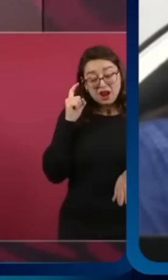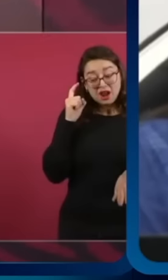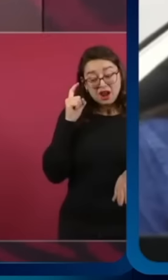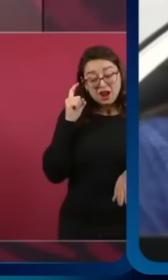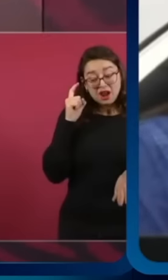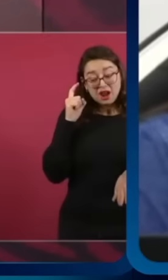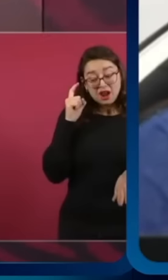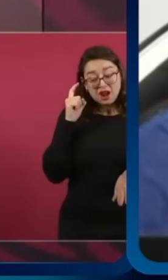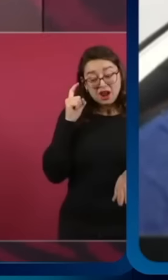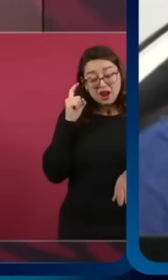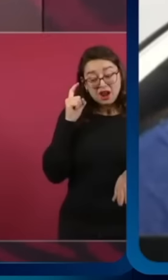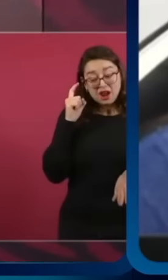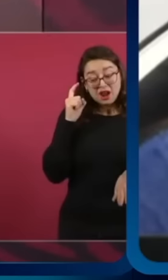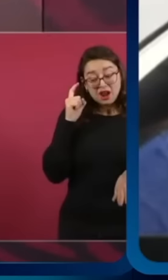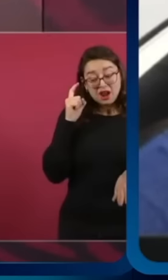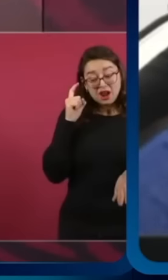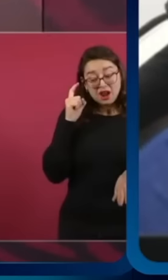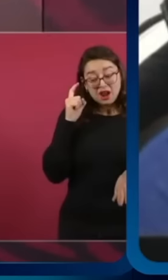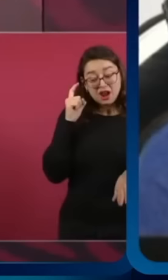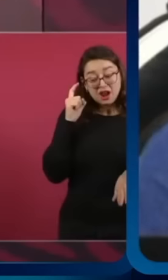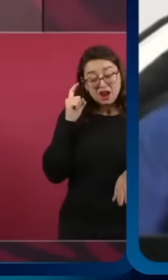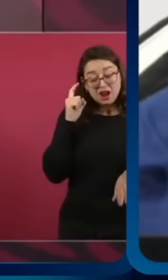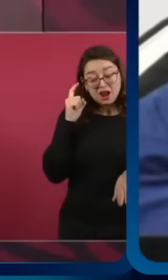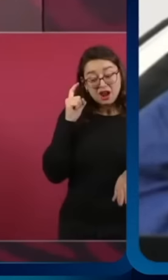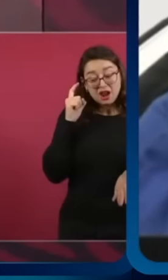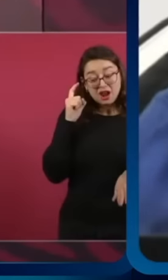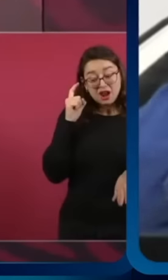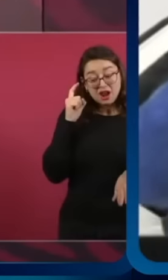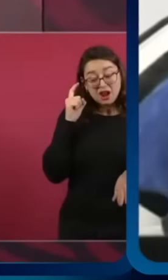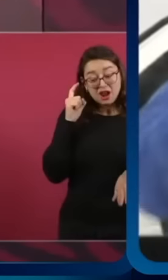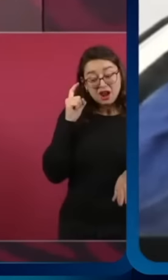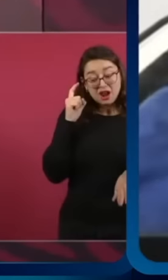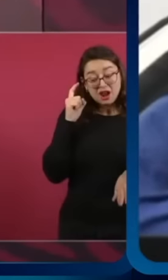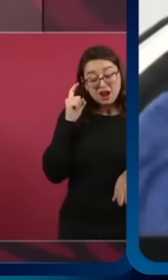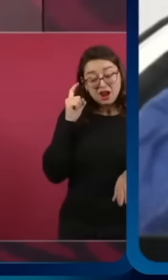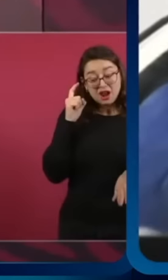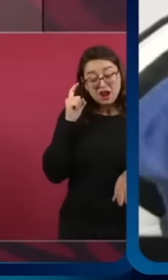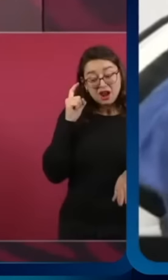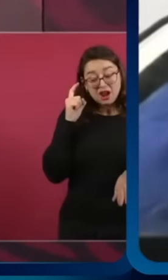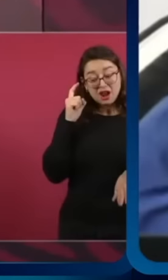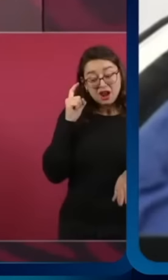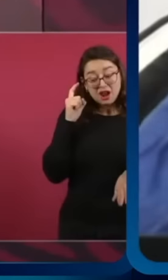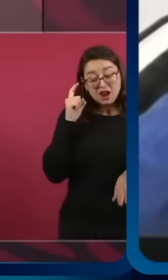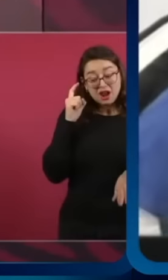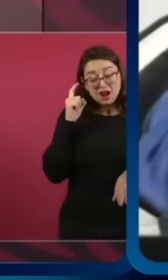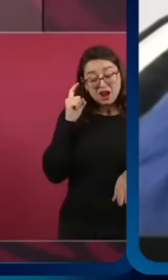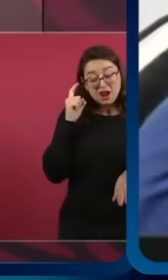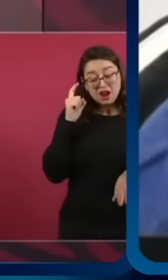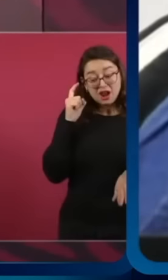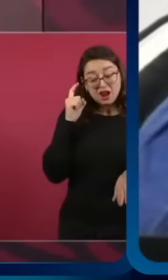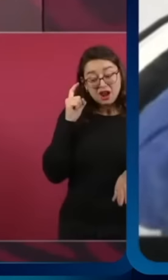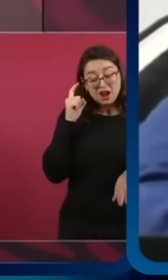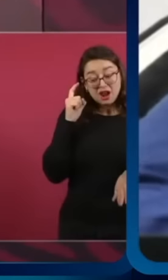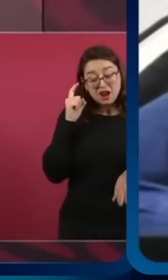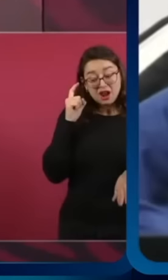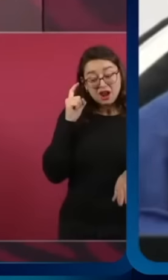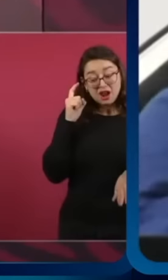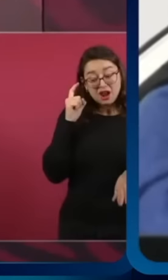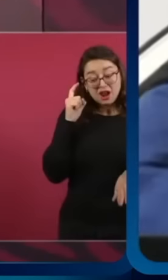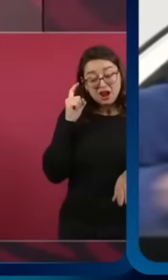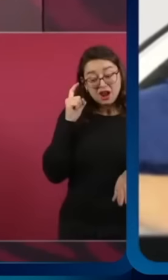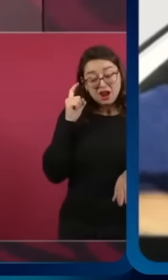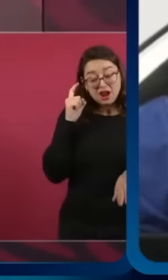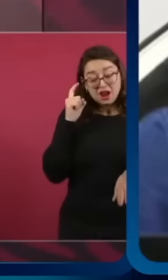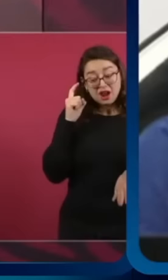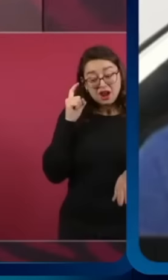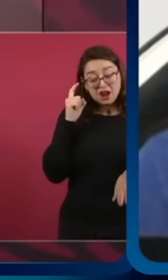tiene argumentos. Nosotros no lo tenemos que insultar. Así, de frente, directito, a la yugular, diciéndole sus verdades.